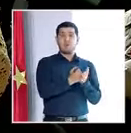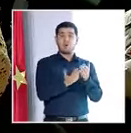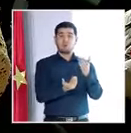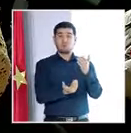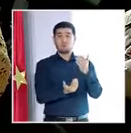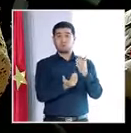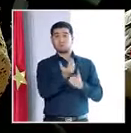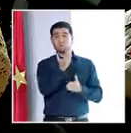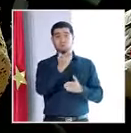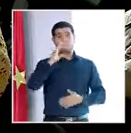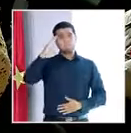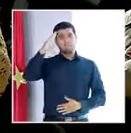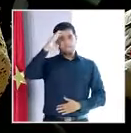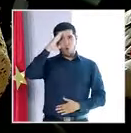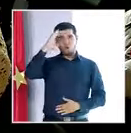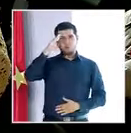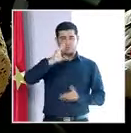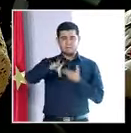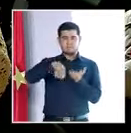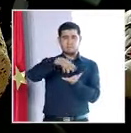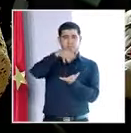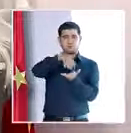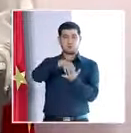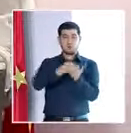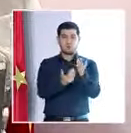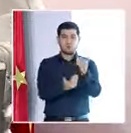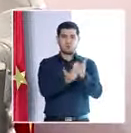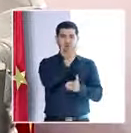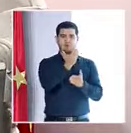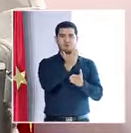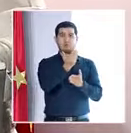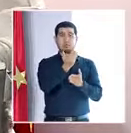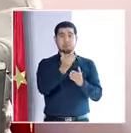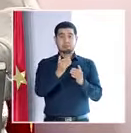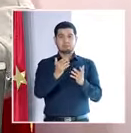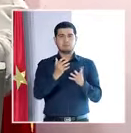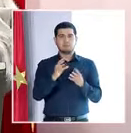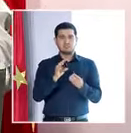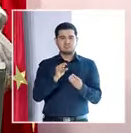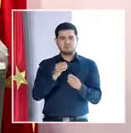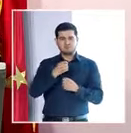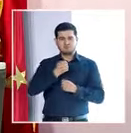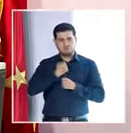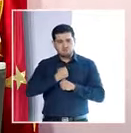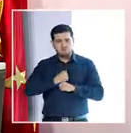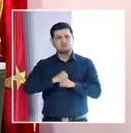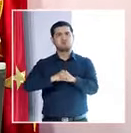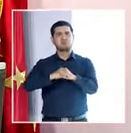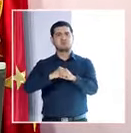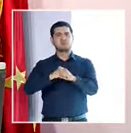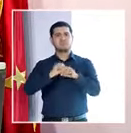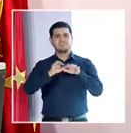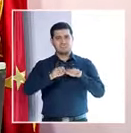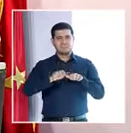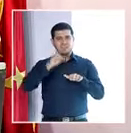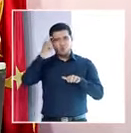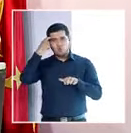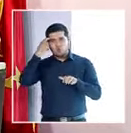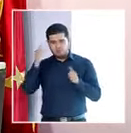del Rosario, así también como los esfuerzos permanentes que desde la Secretaría de Gobierno, en compañía de nuestra